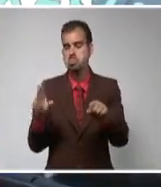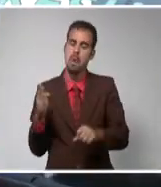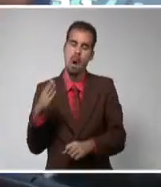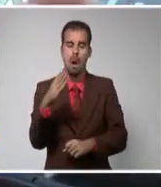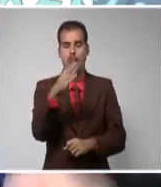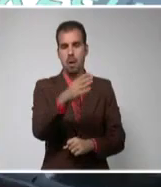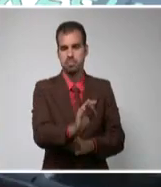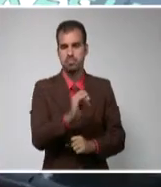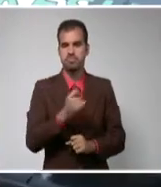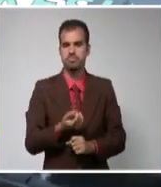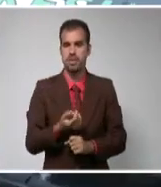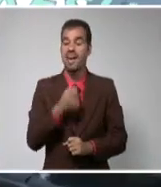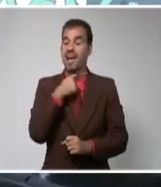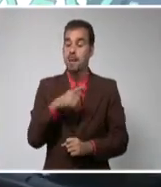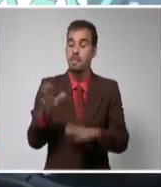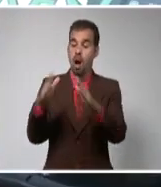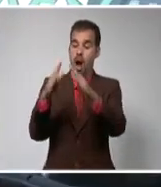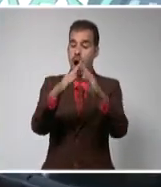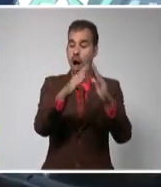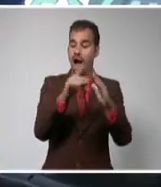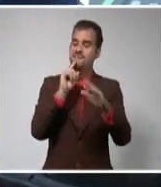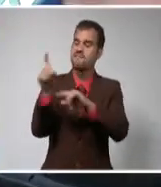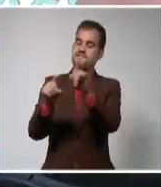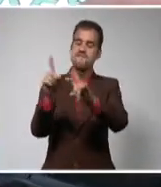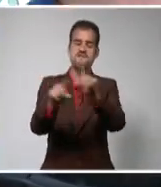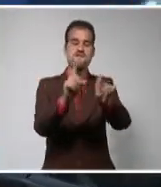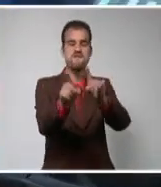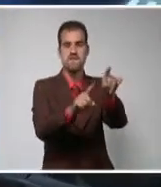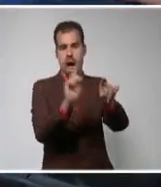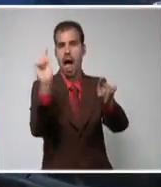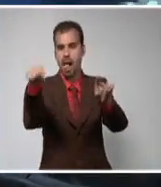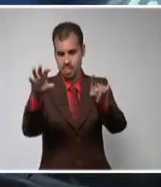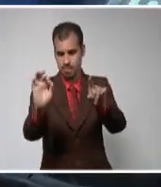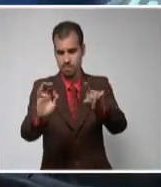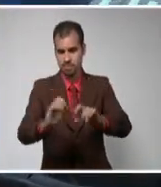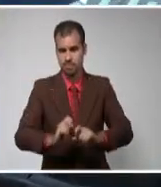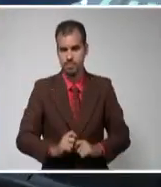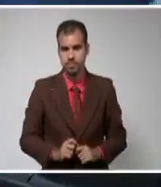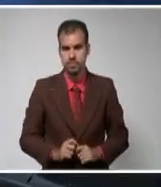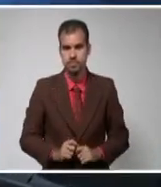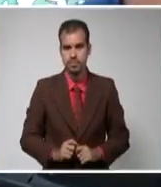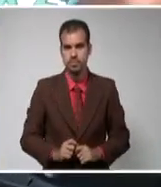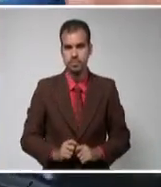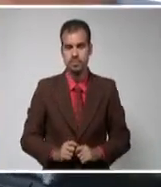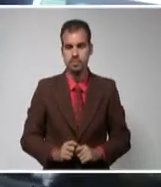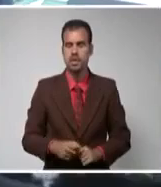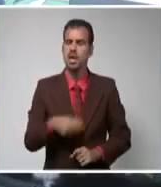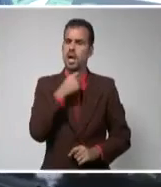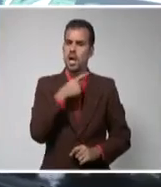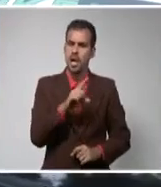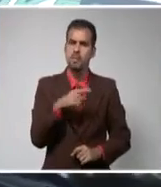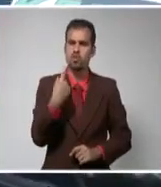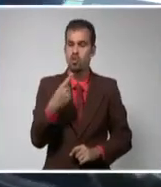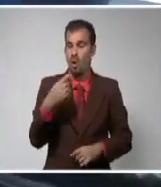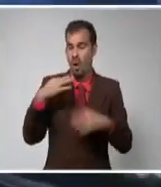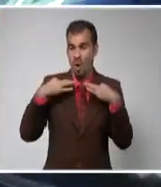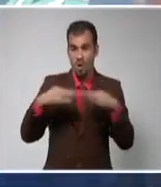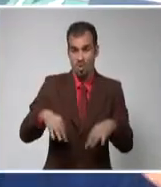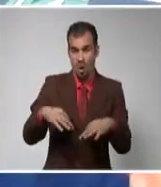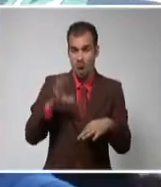foco, se realizan lo que son las encuestas, como vamos dentro de un momento a llevar la ropa a desinfectar